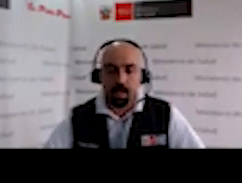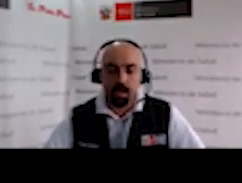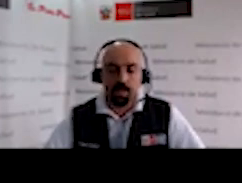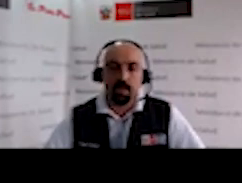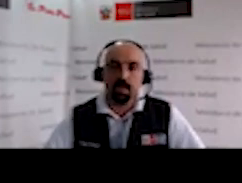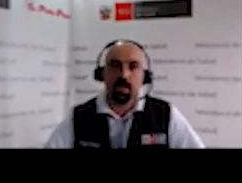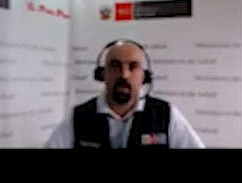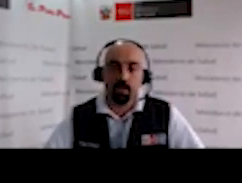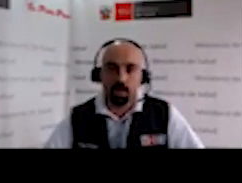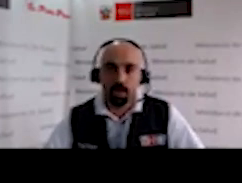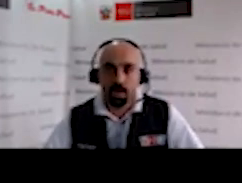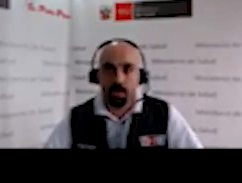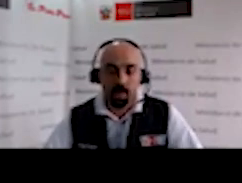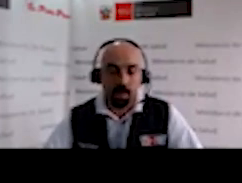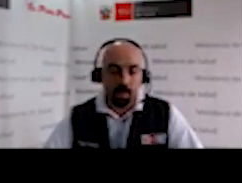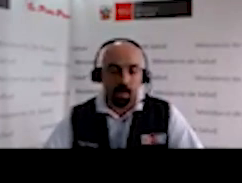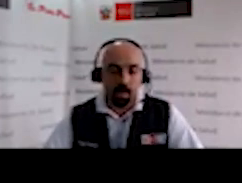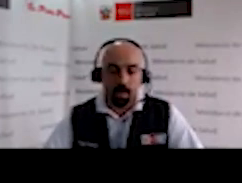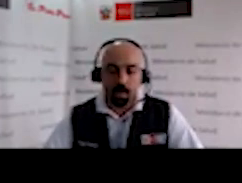al especialista en cardiología